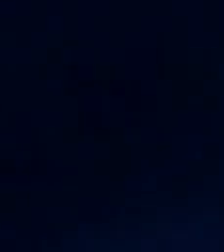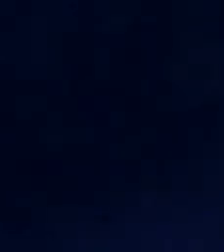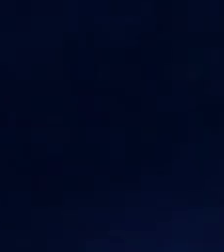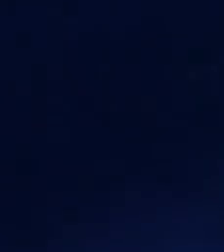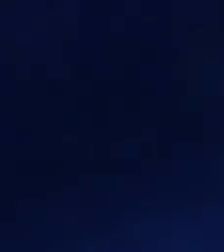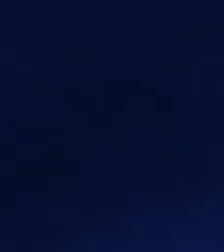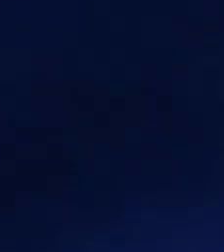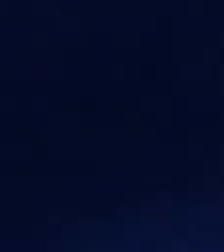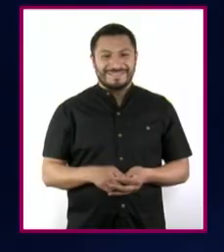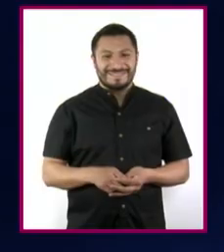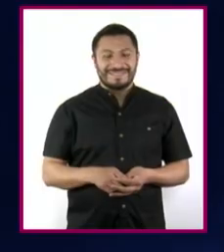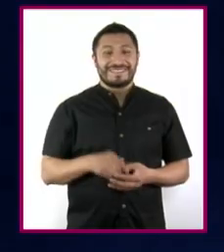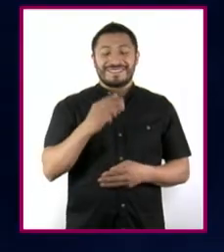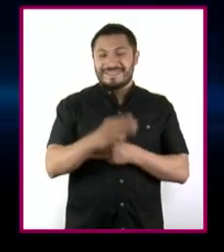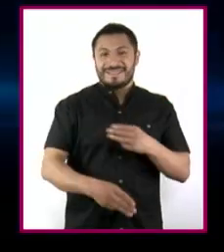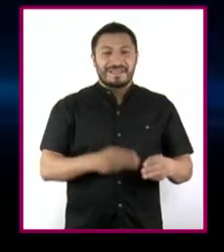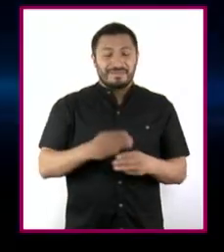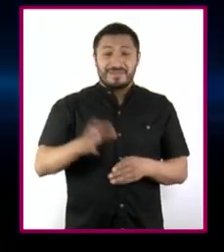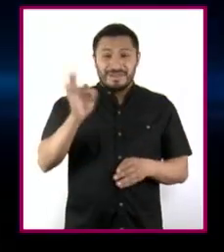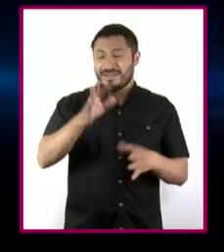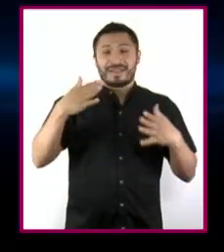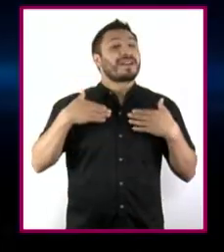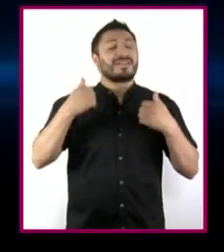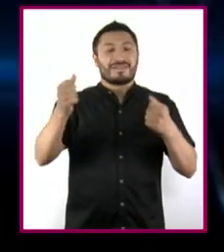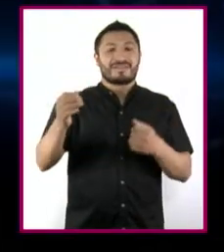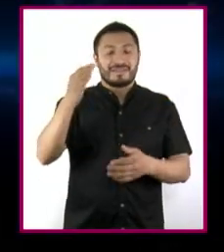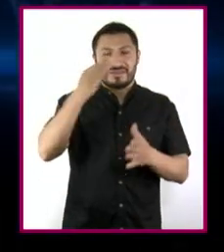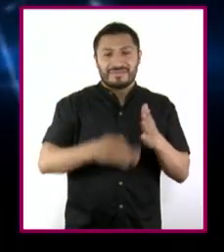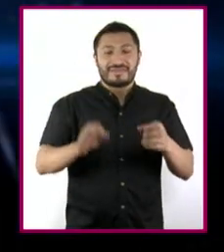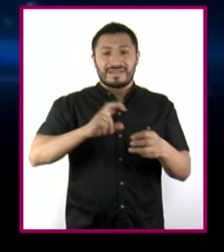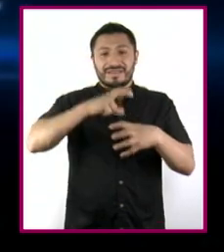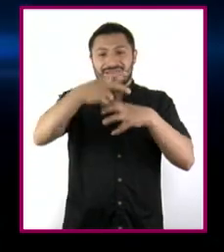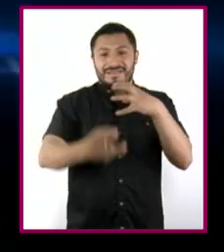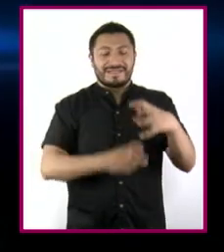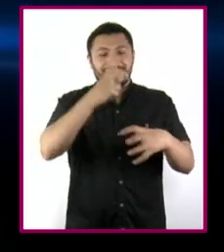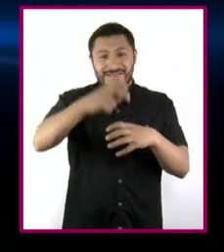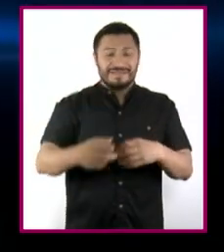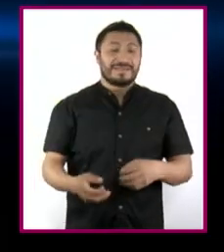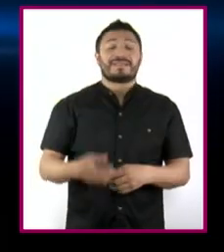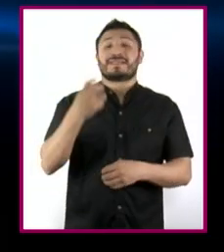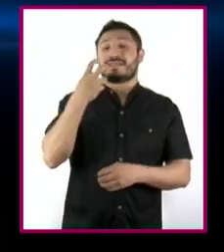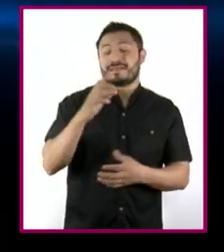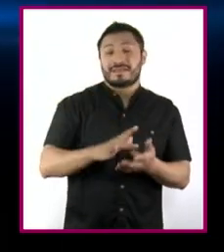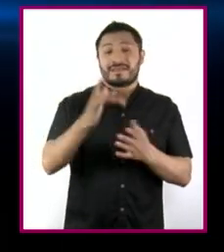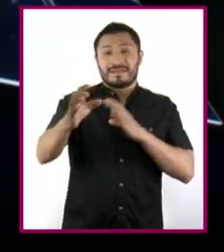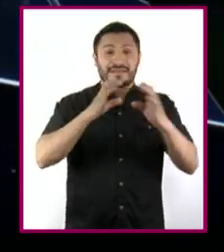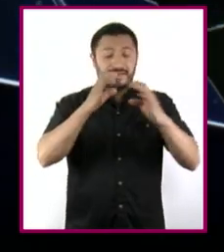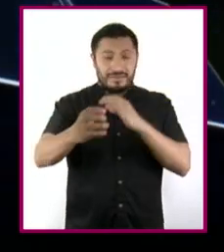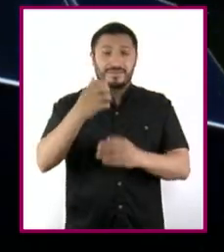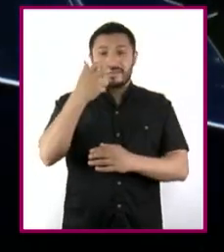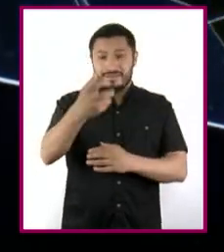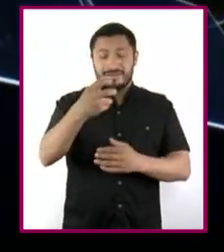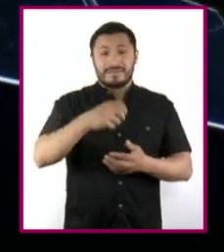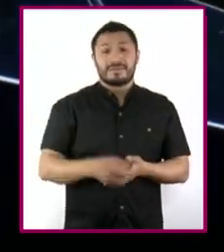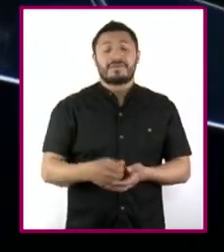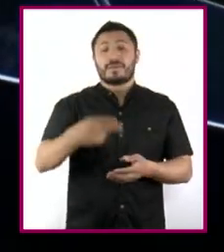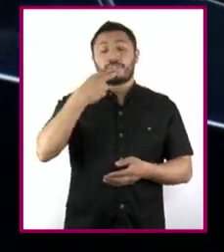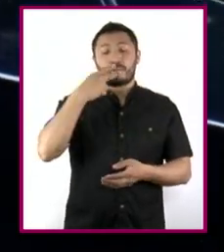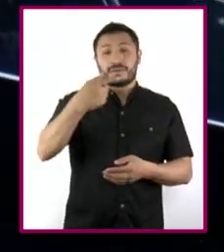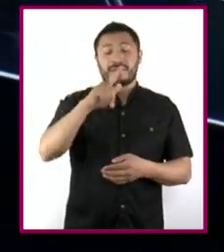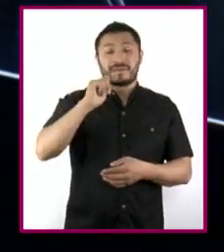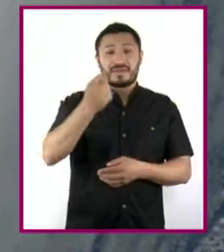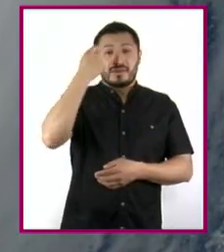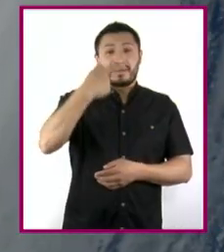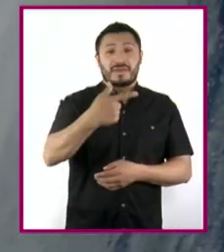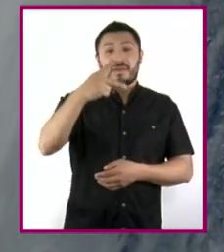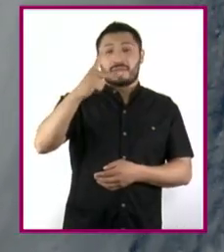El mundo actual no se podría entender sin los satélites. Gracias a ellos es posible comunicarnos, utilizar tecnologías de geolocalización que nos permiten llegar a algún lugar